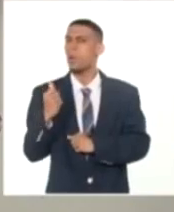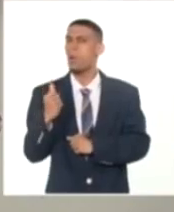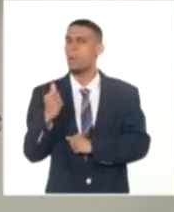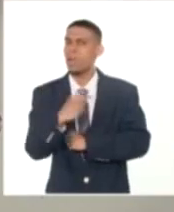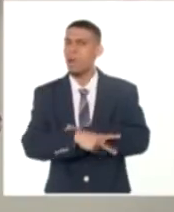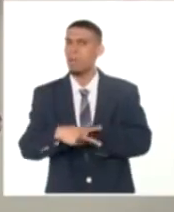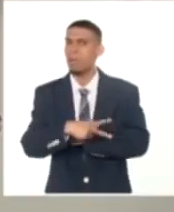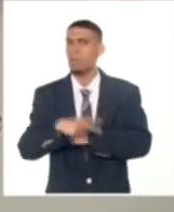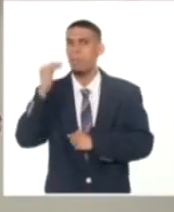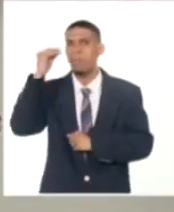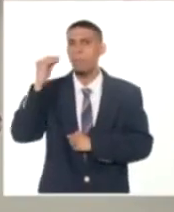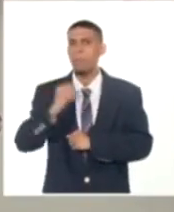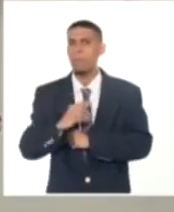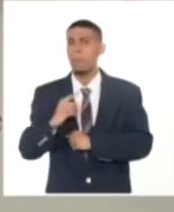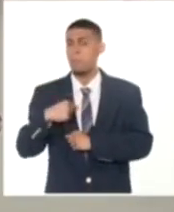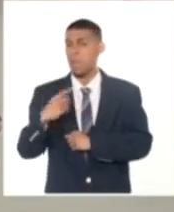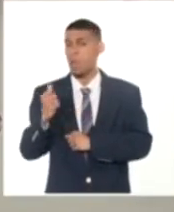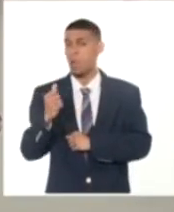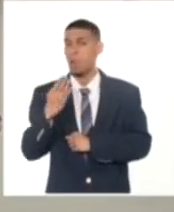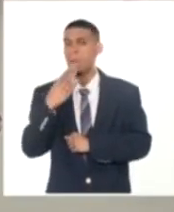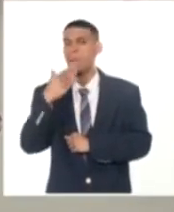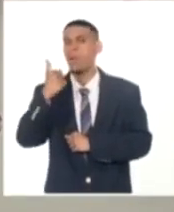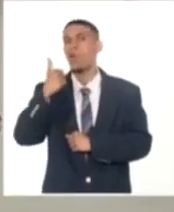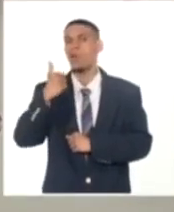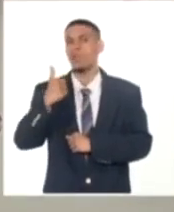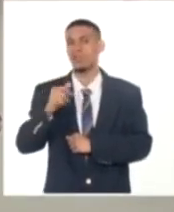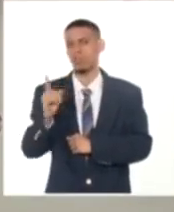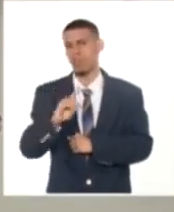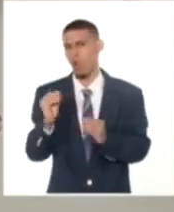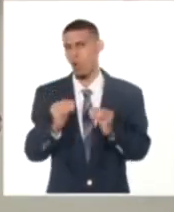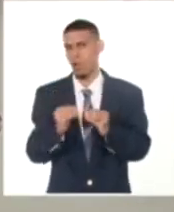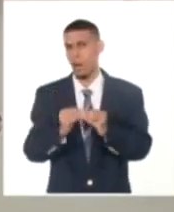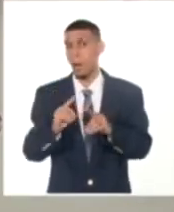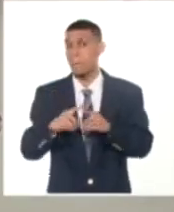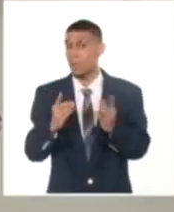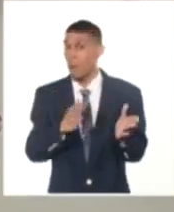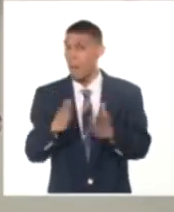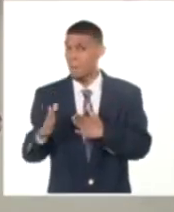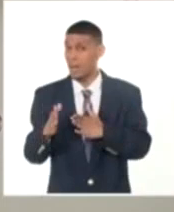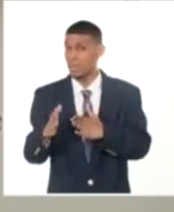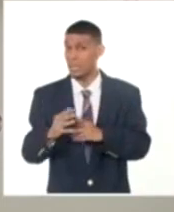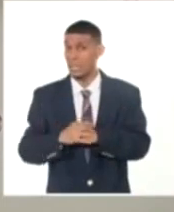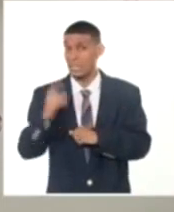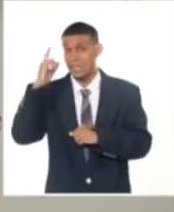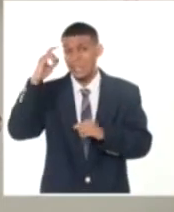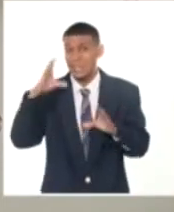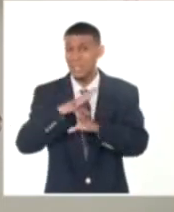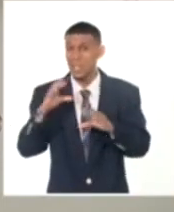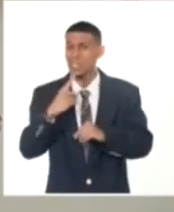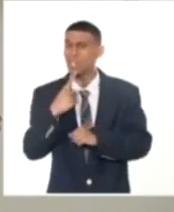lo exacto del 2 más 2 de las matemáticas, pero en las ciencias sociales se impone